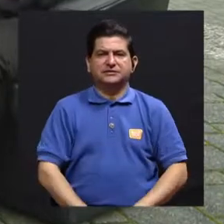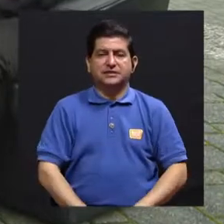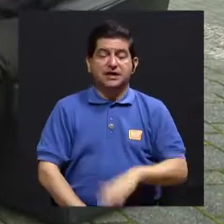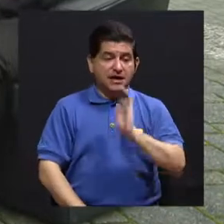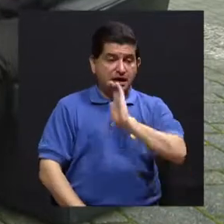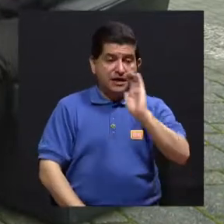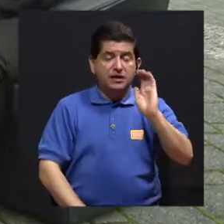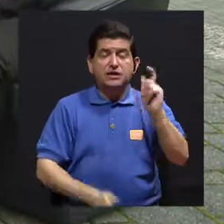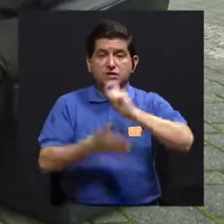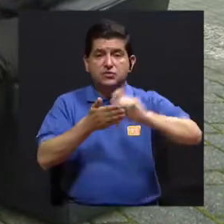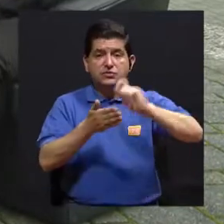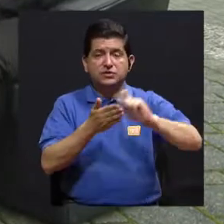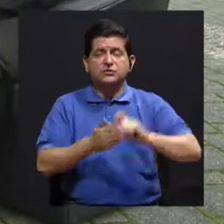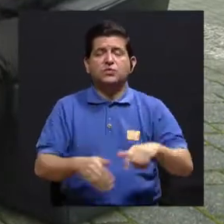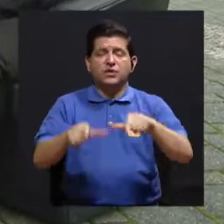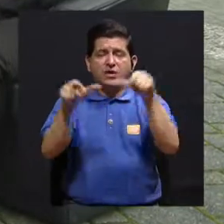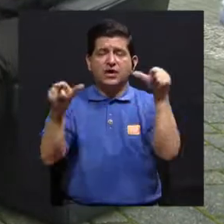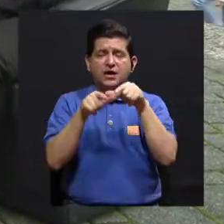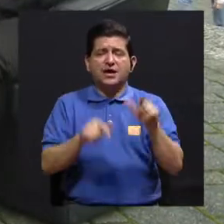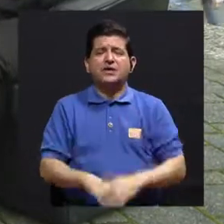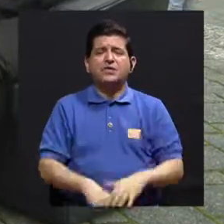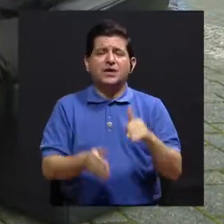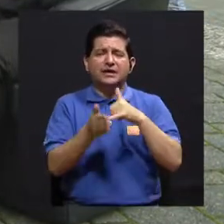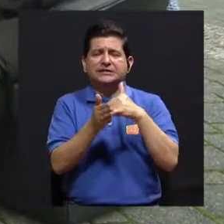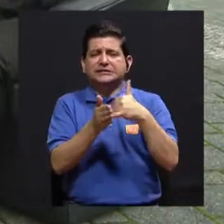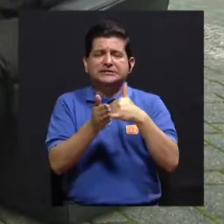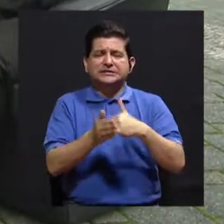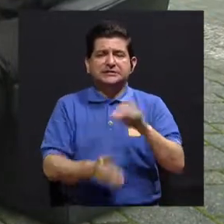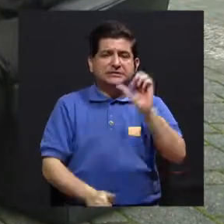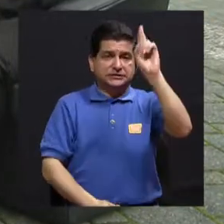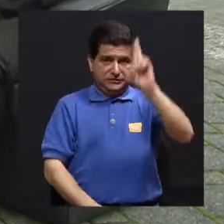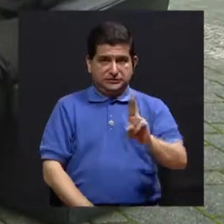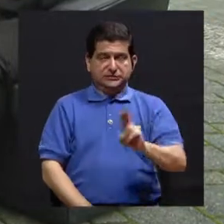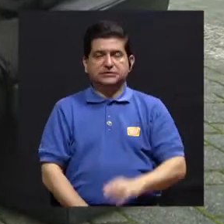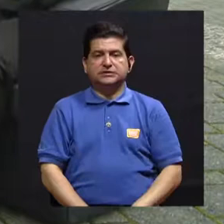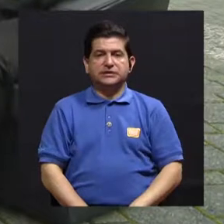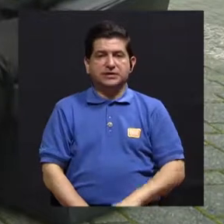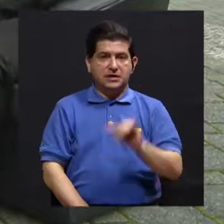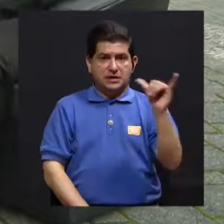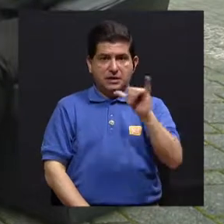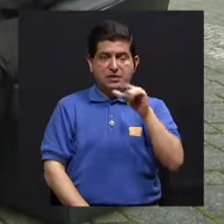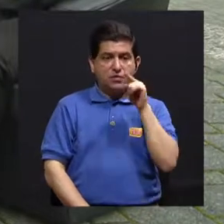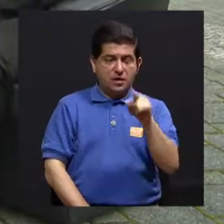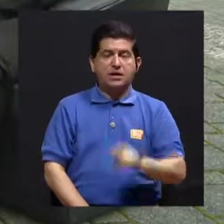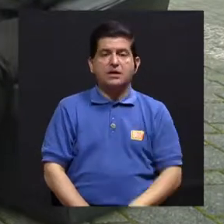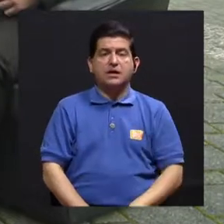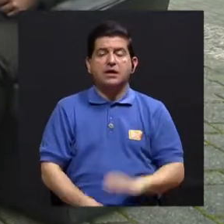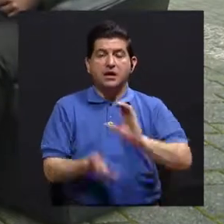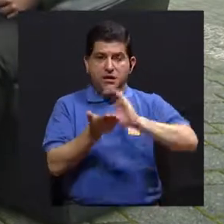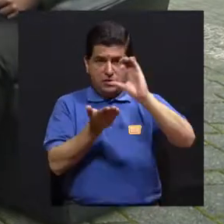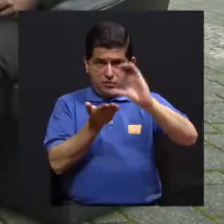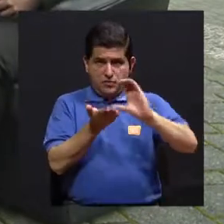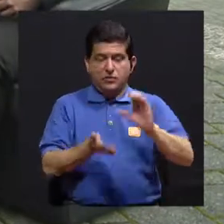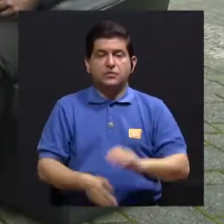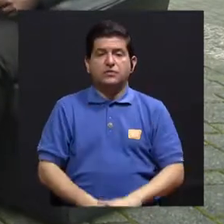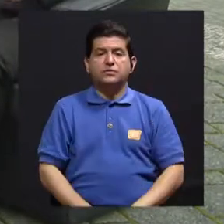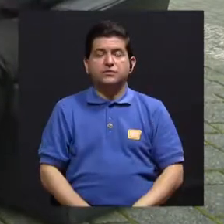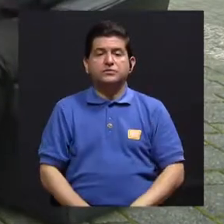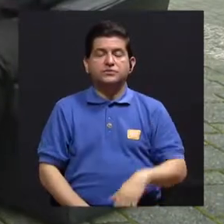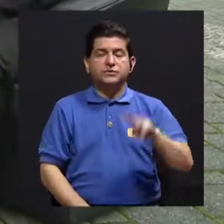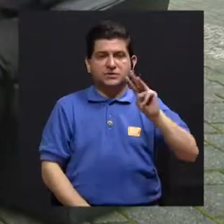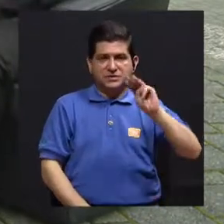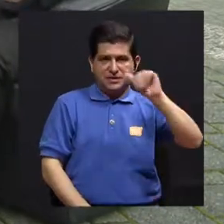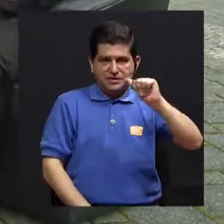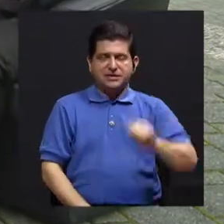parasitosis, en escolares de zonas vulnerables de Costa Rica. Y además de eso, pues está cursando la maestría académica